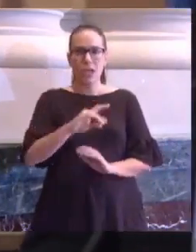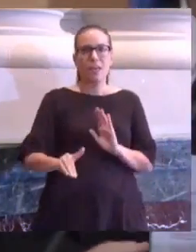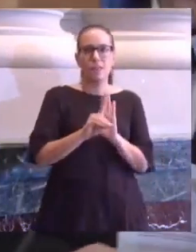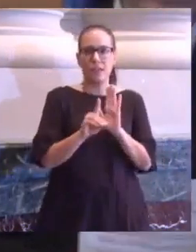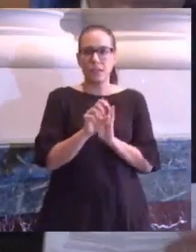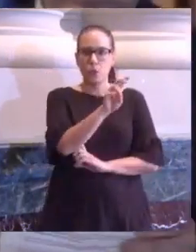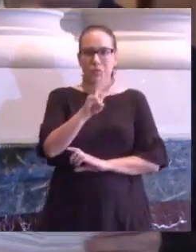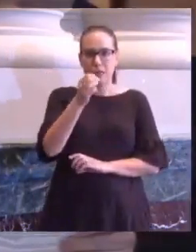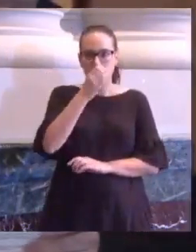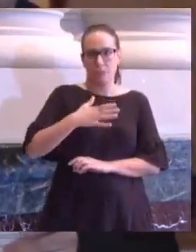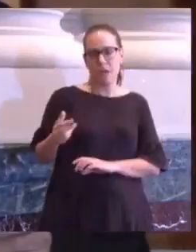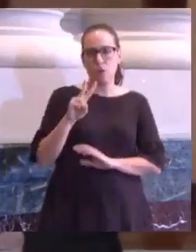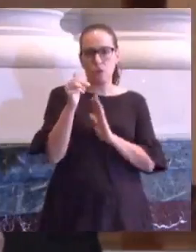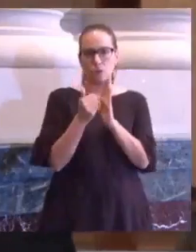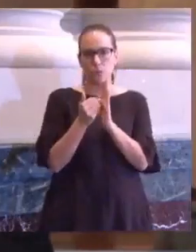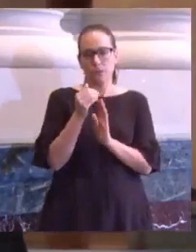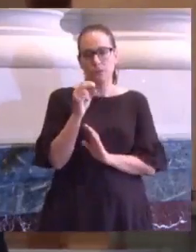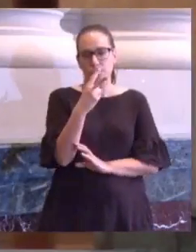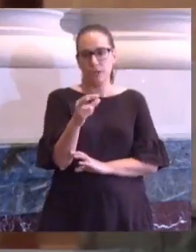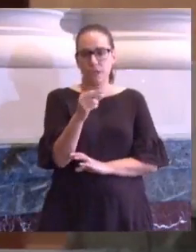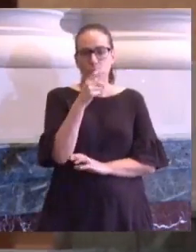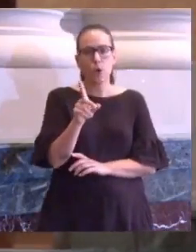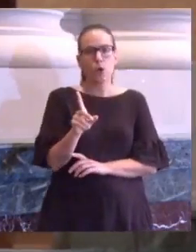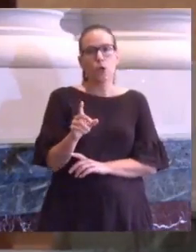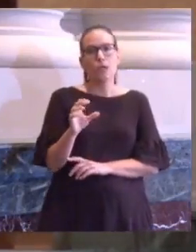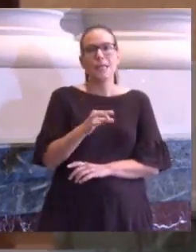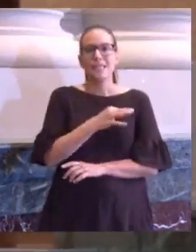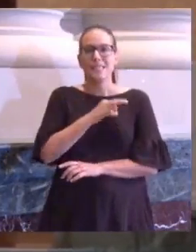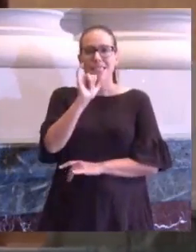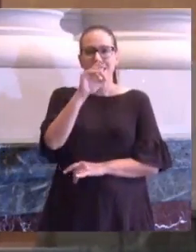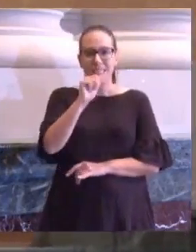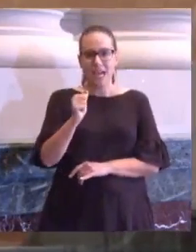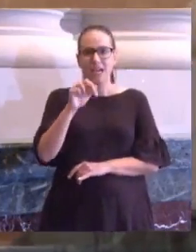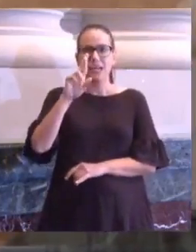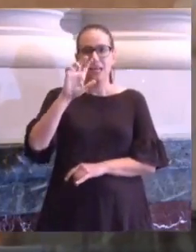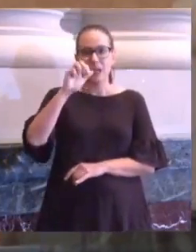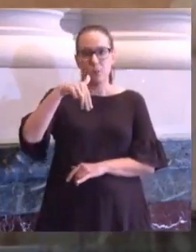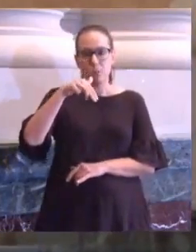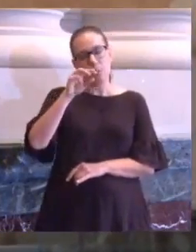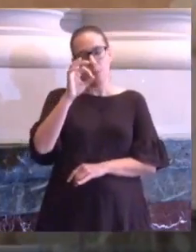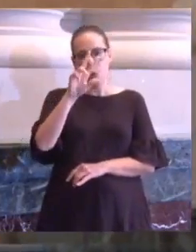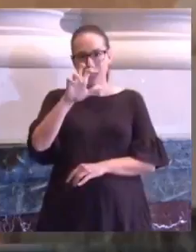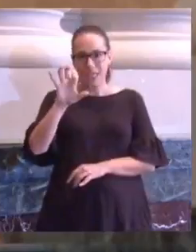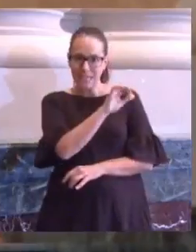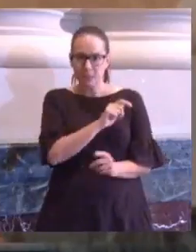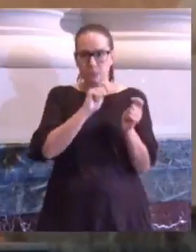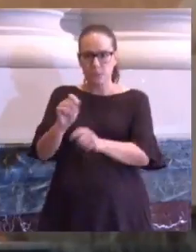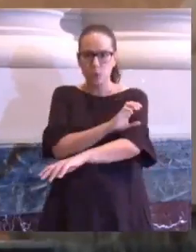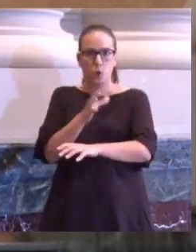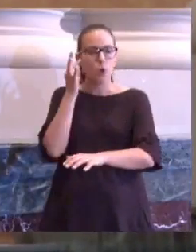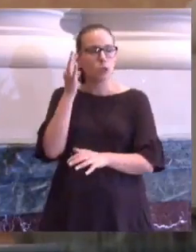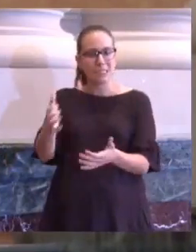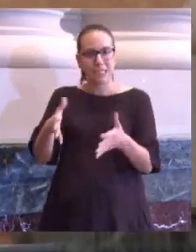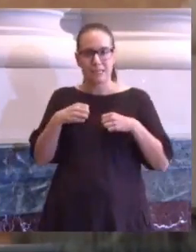de 2020 del presidente del Gobierno de Aragón, por el que se nombra consejera de Sanidad a doña Asira Repollés Las Heras. En uso de las atribuciones que me